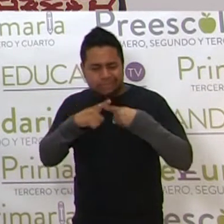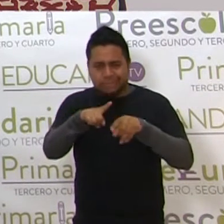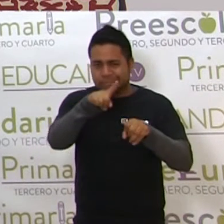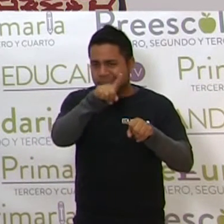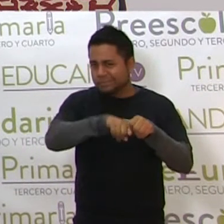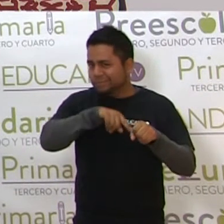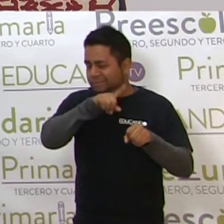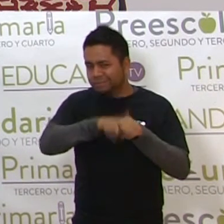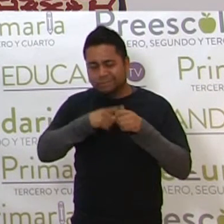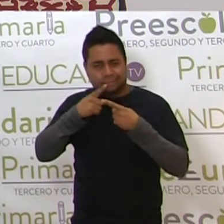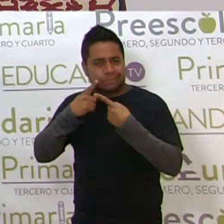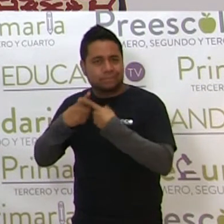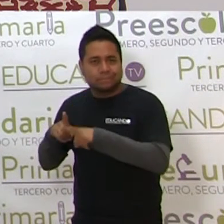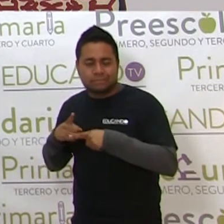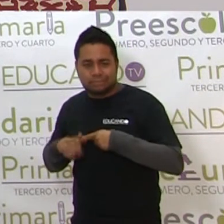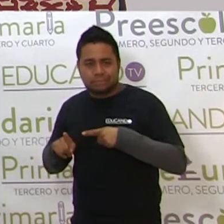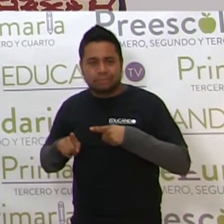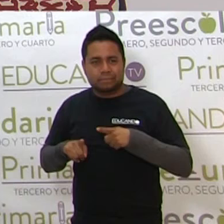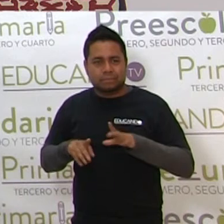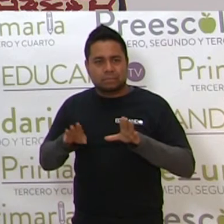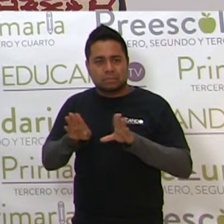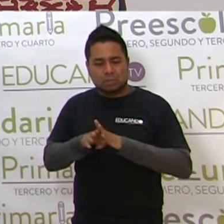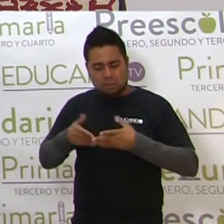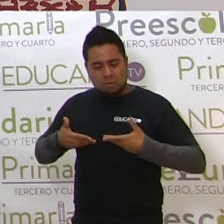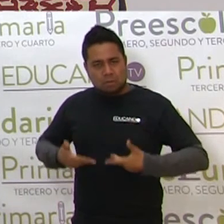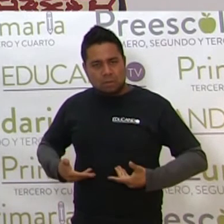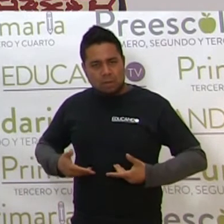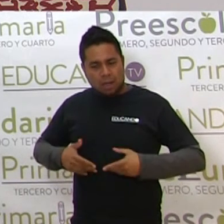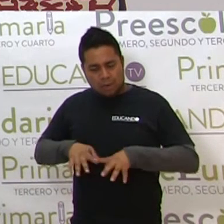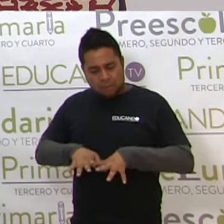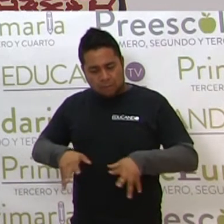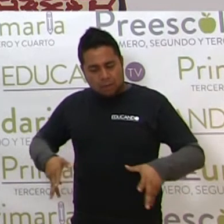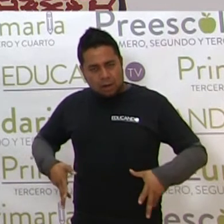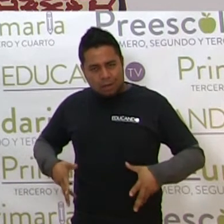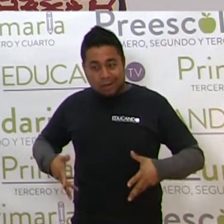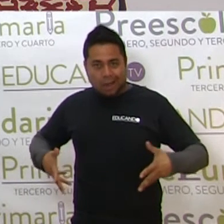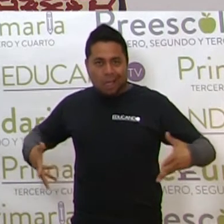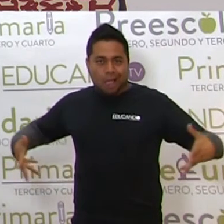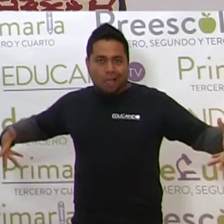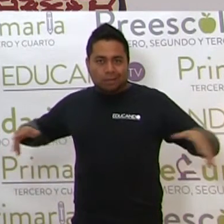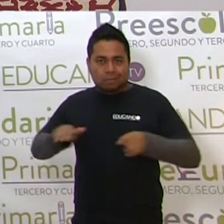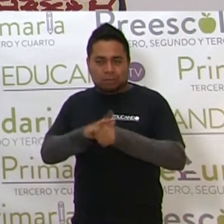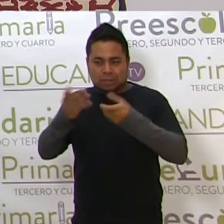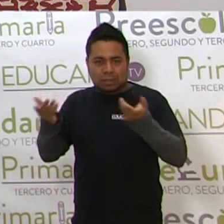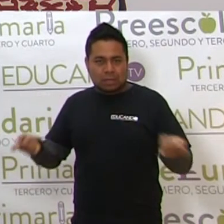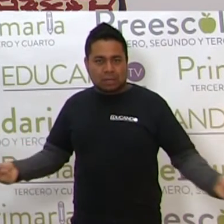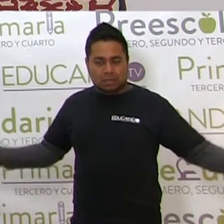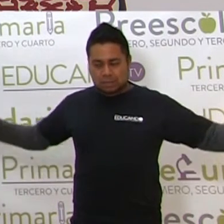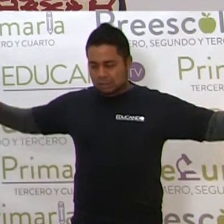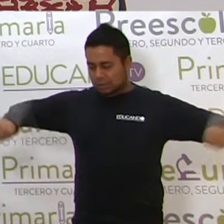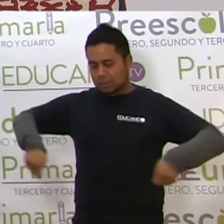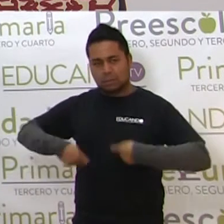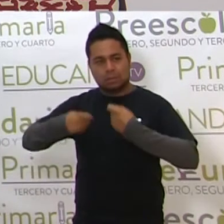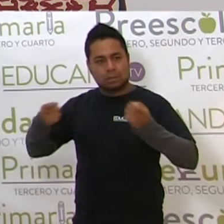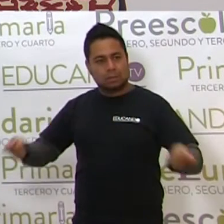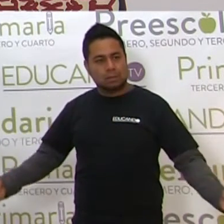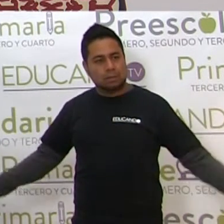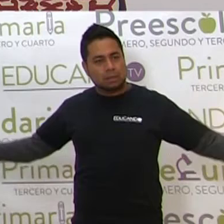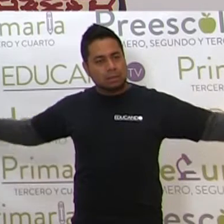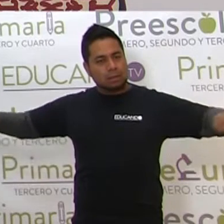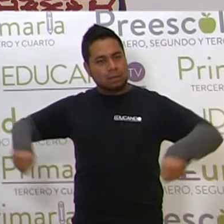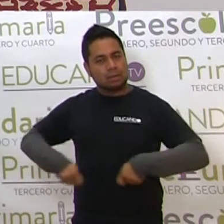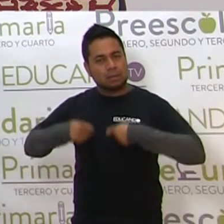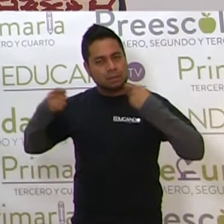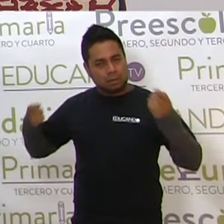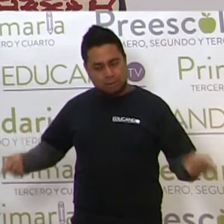colores Cómo cómo es Su falda amplia porque la hacen sí te das cuenta es una falda